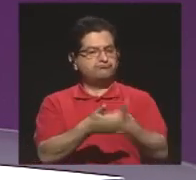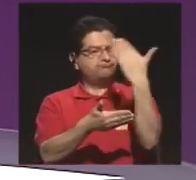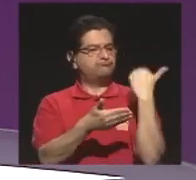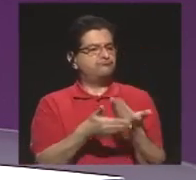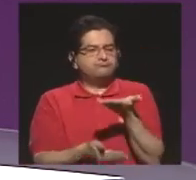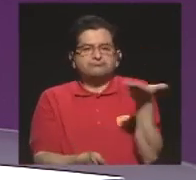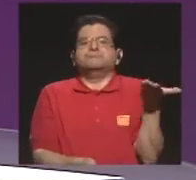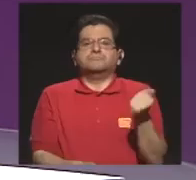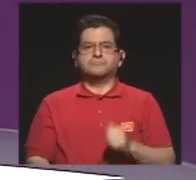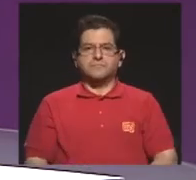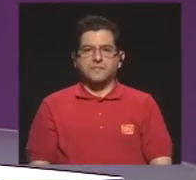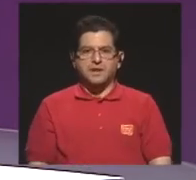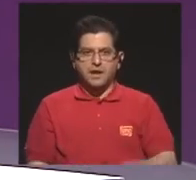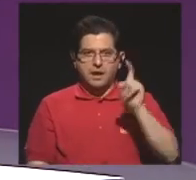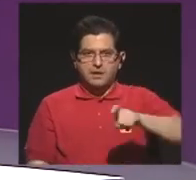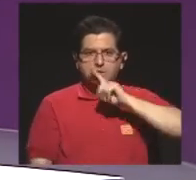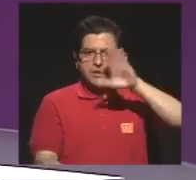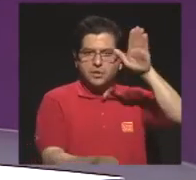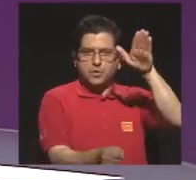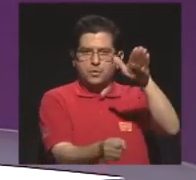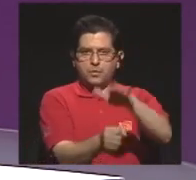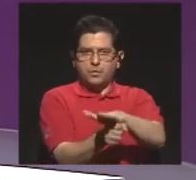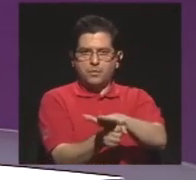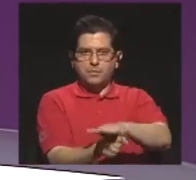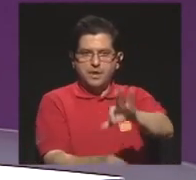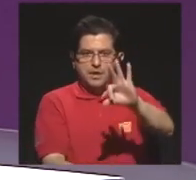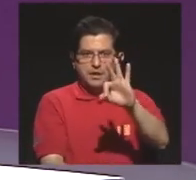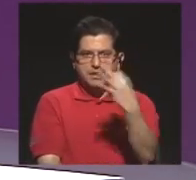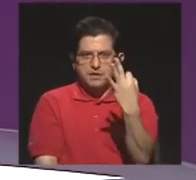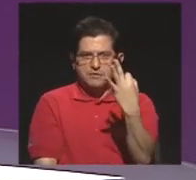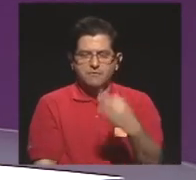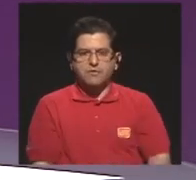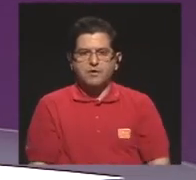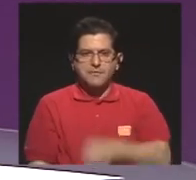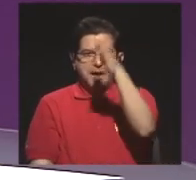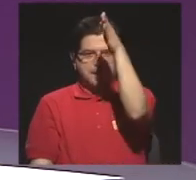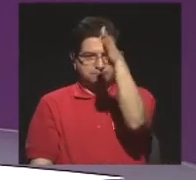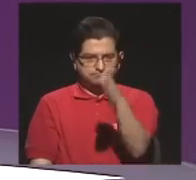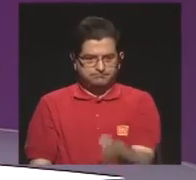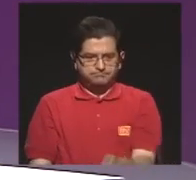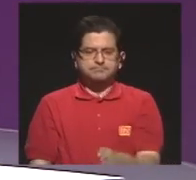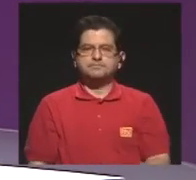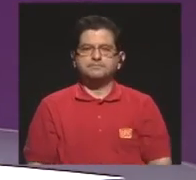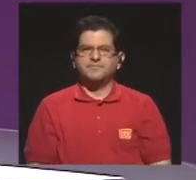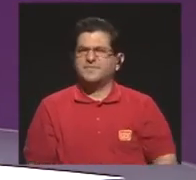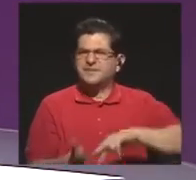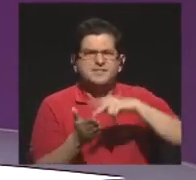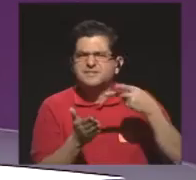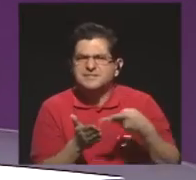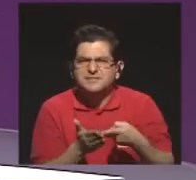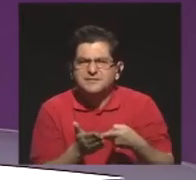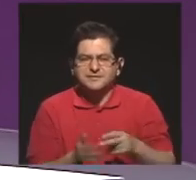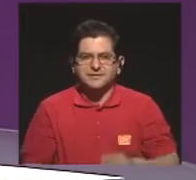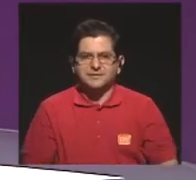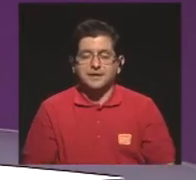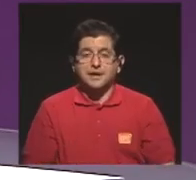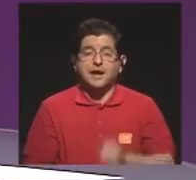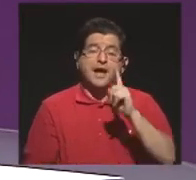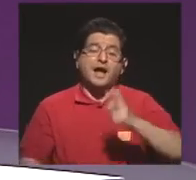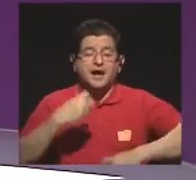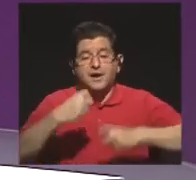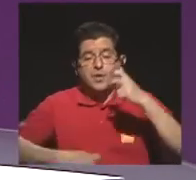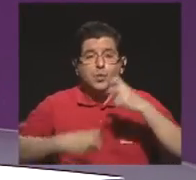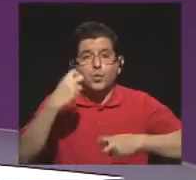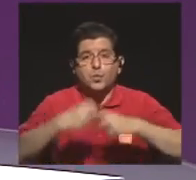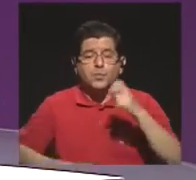ha sido de que se tiene que cumplir de manera vertical. ¿Qué es lo que está pasando? Que hay un